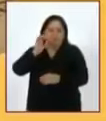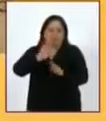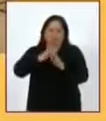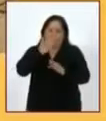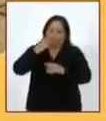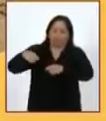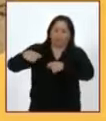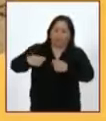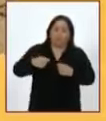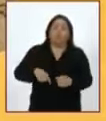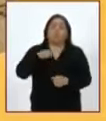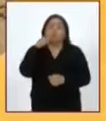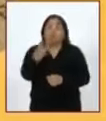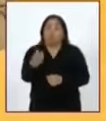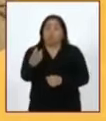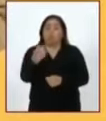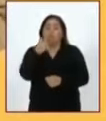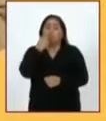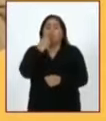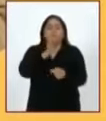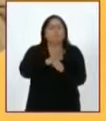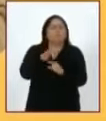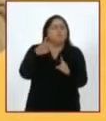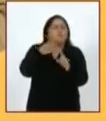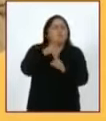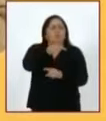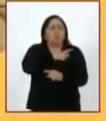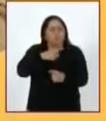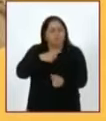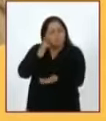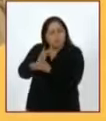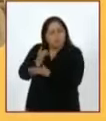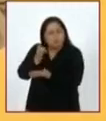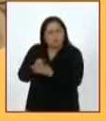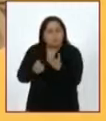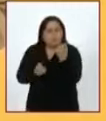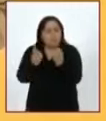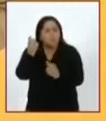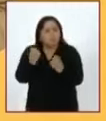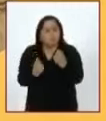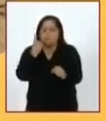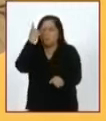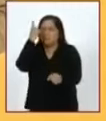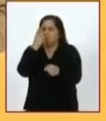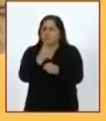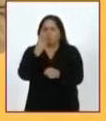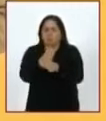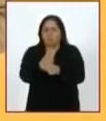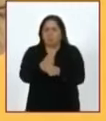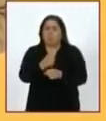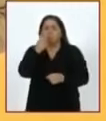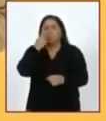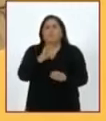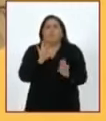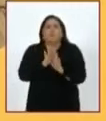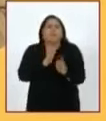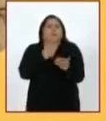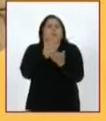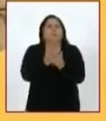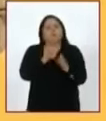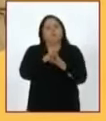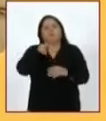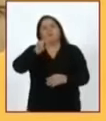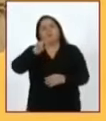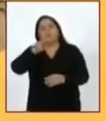El objetivo de esta sesión es que logren identificar alguna de las principales características y propósitos de las